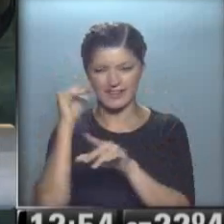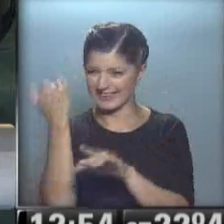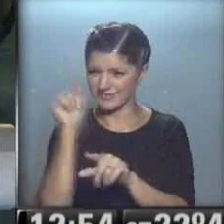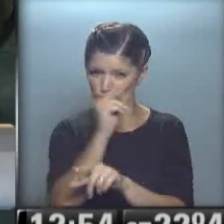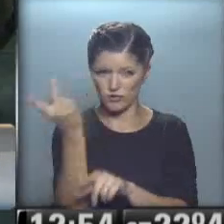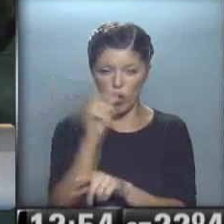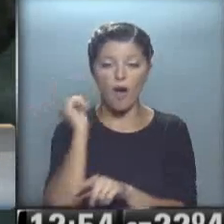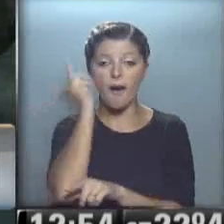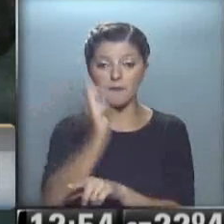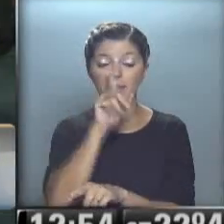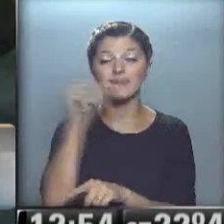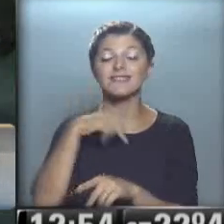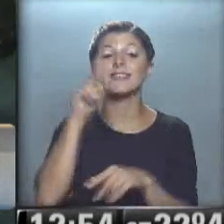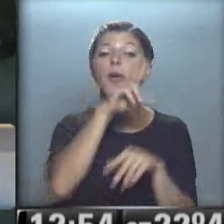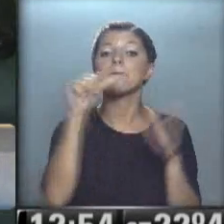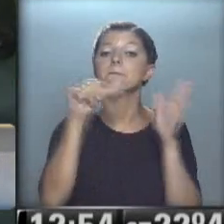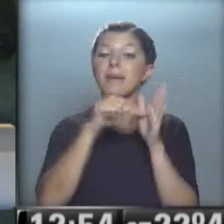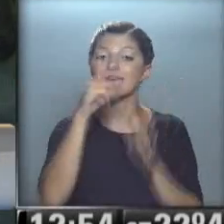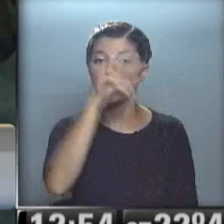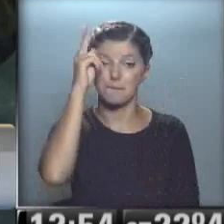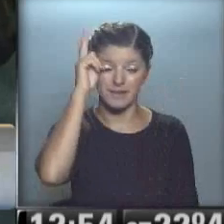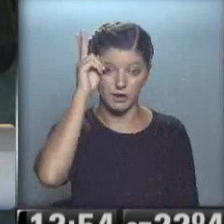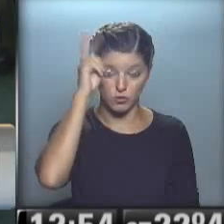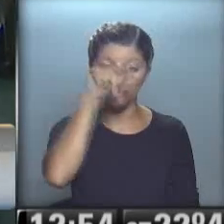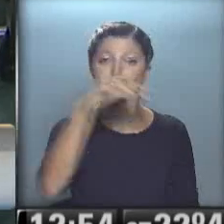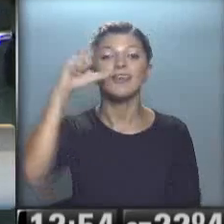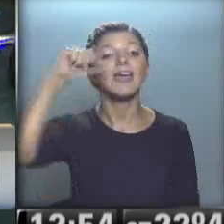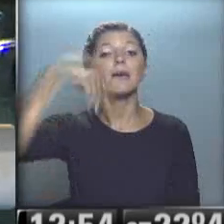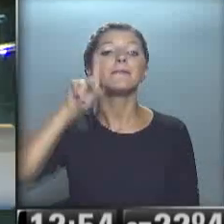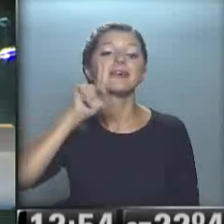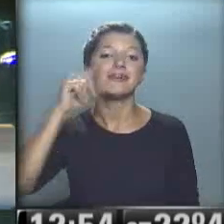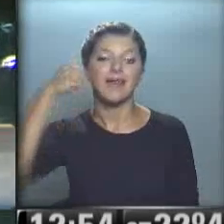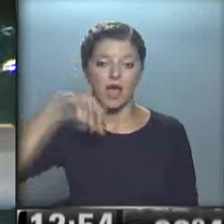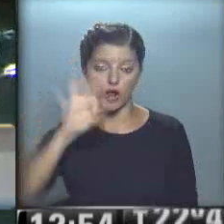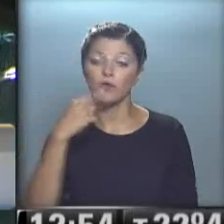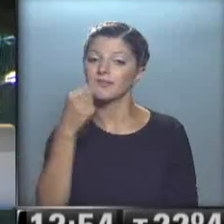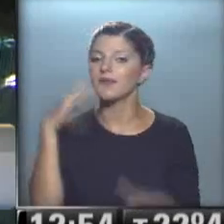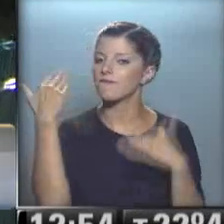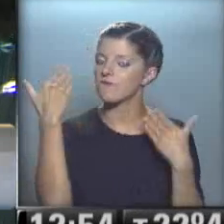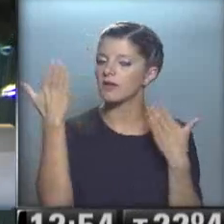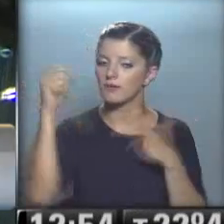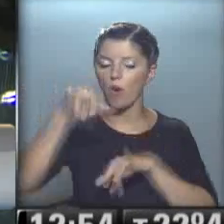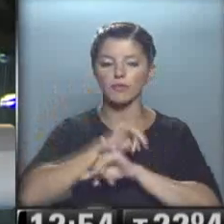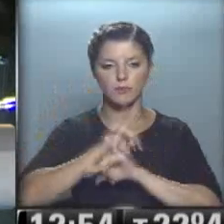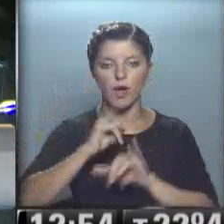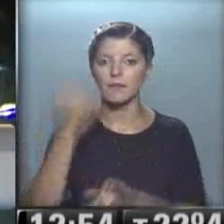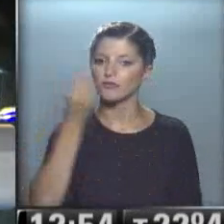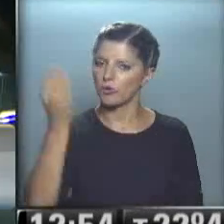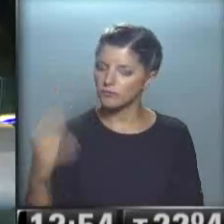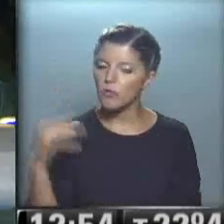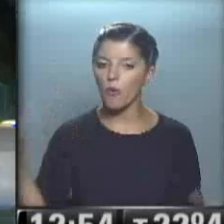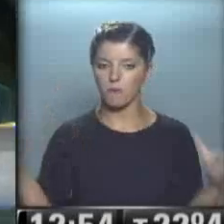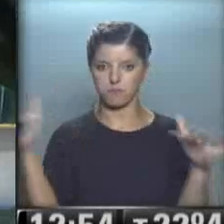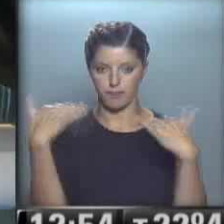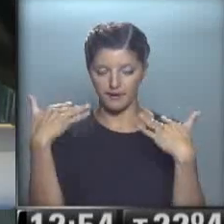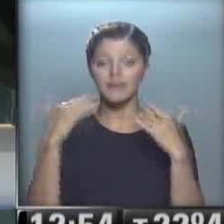nosotros desde Perú desde clayo Emiliano Paul que dice justamente nos felicita por el programa dice que nos ve todos los sábados